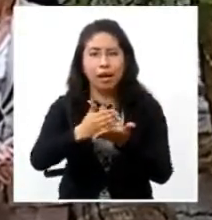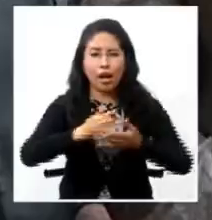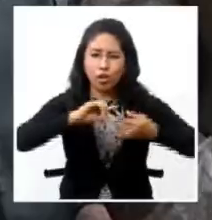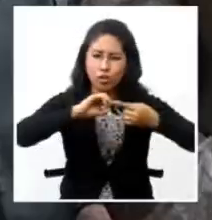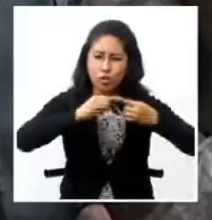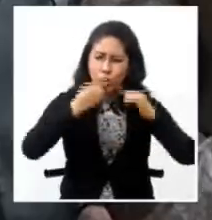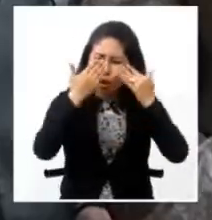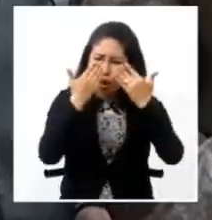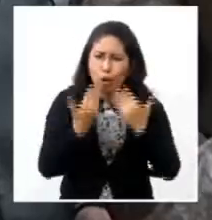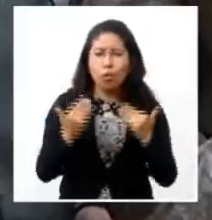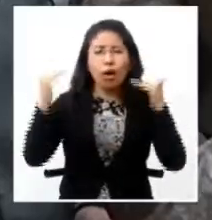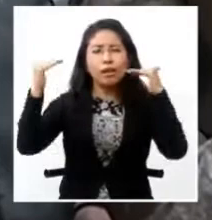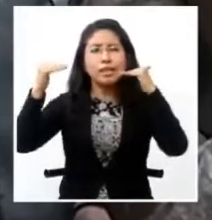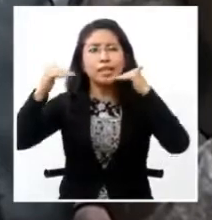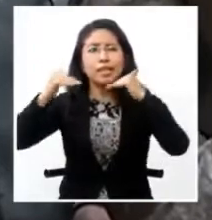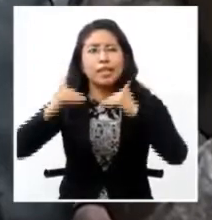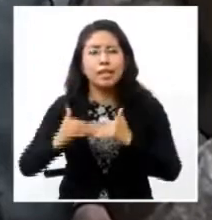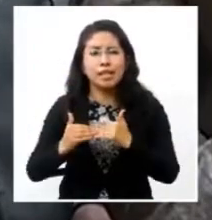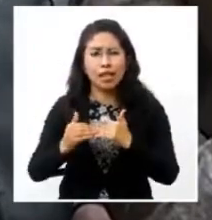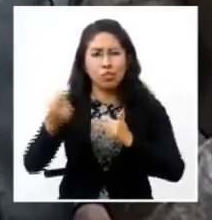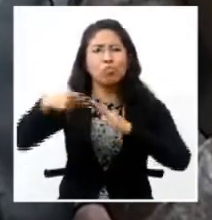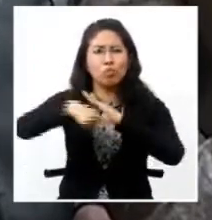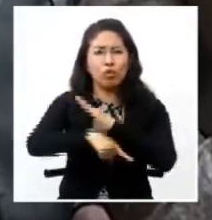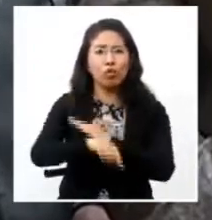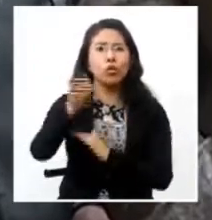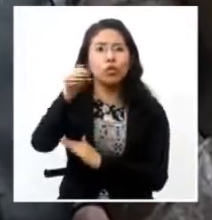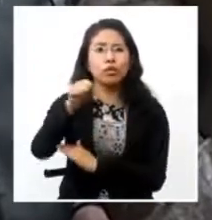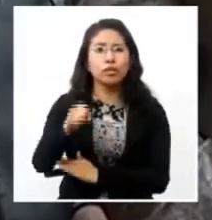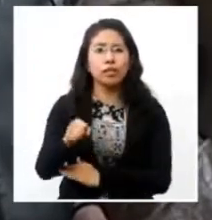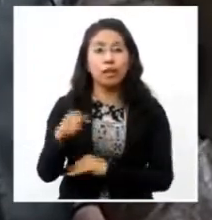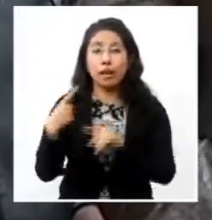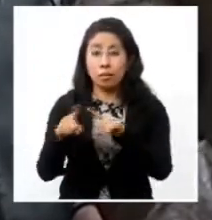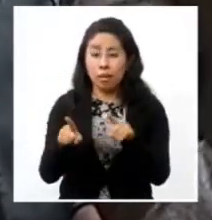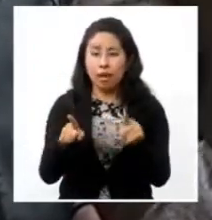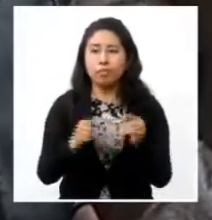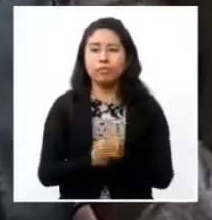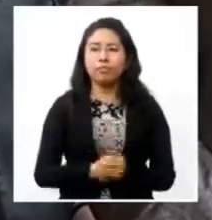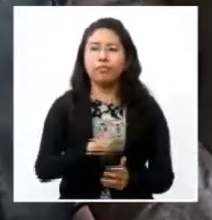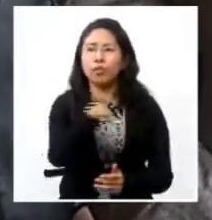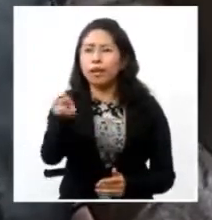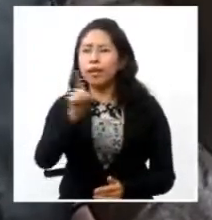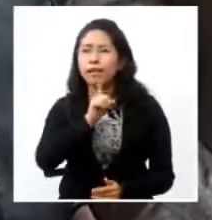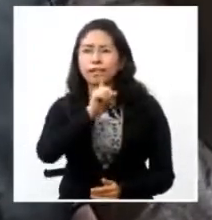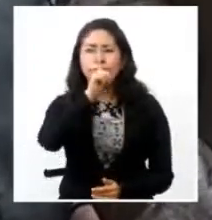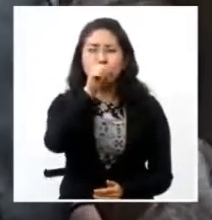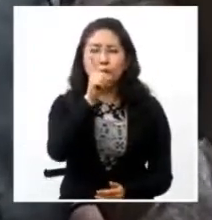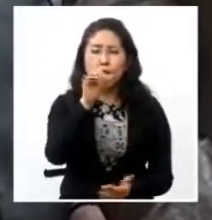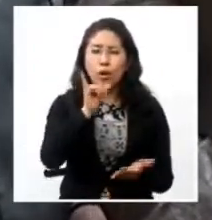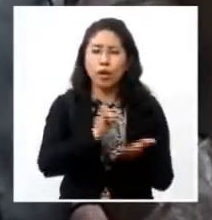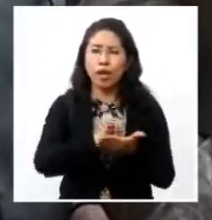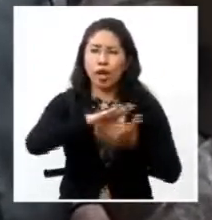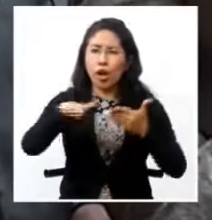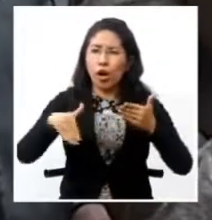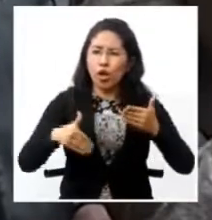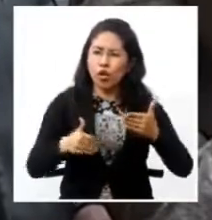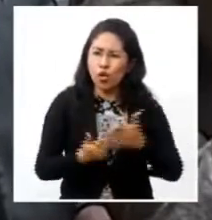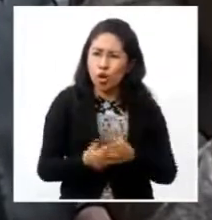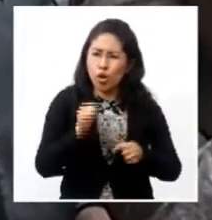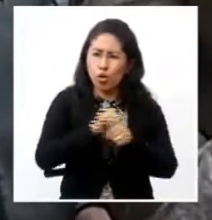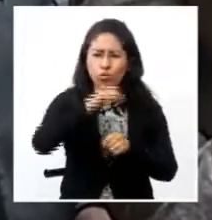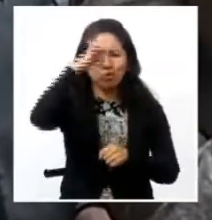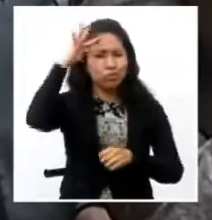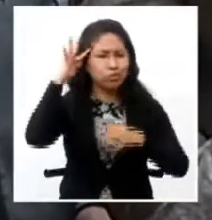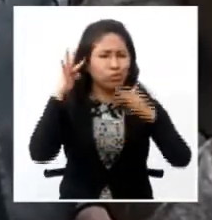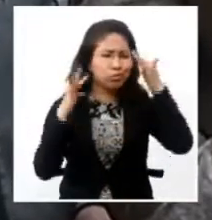crisis han sido profundos, pero a la vez tengan la certeza de que los sacrificios han valido